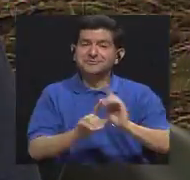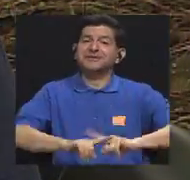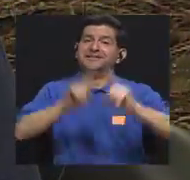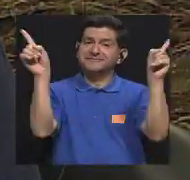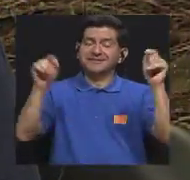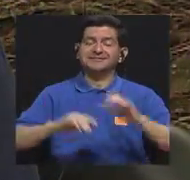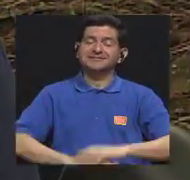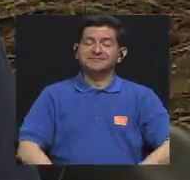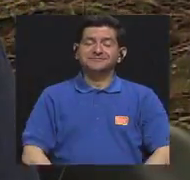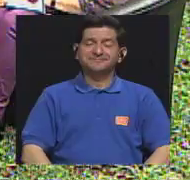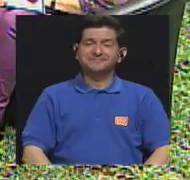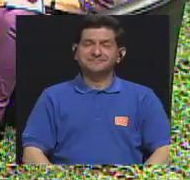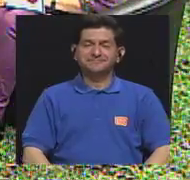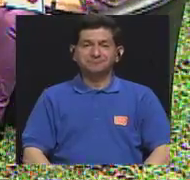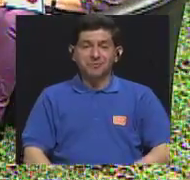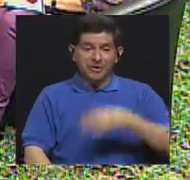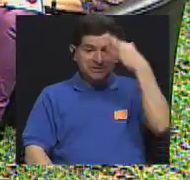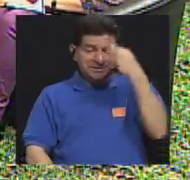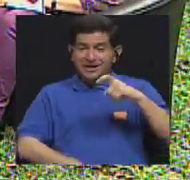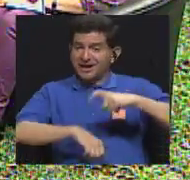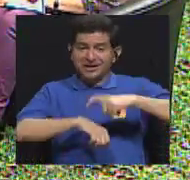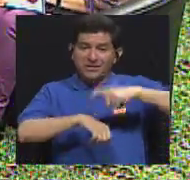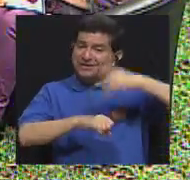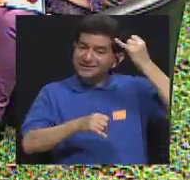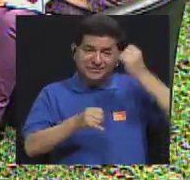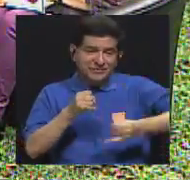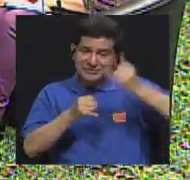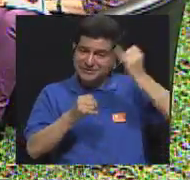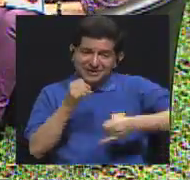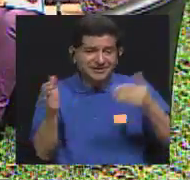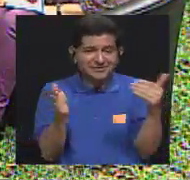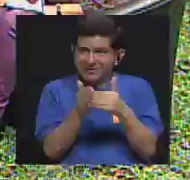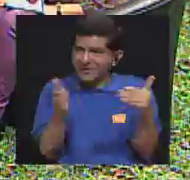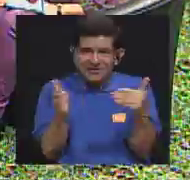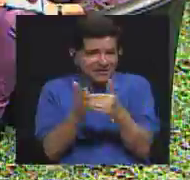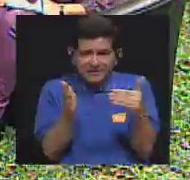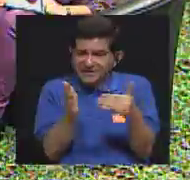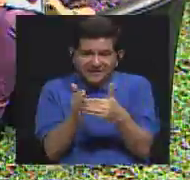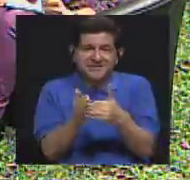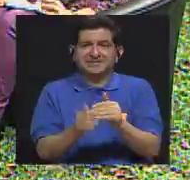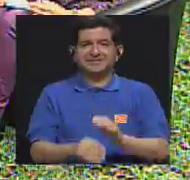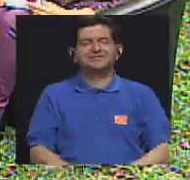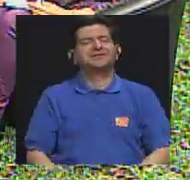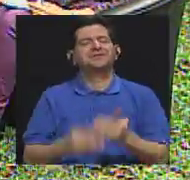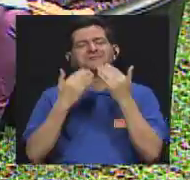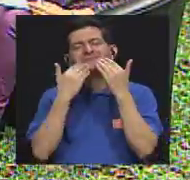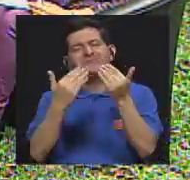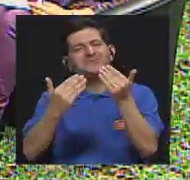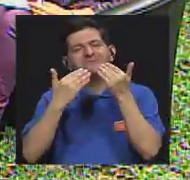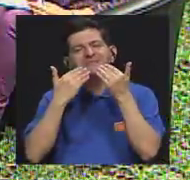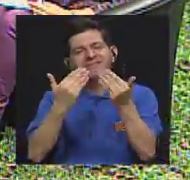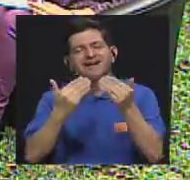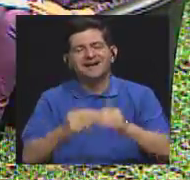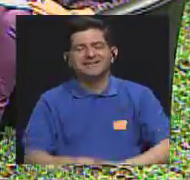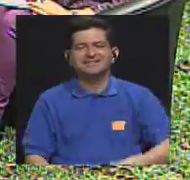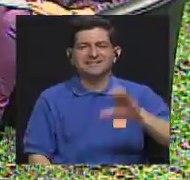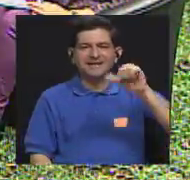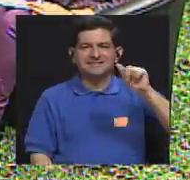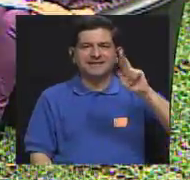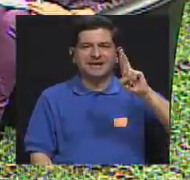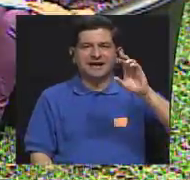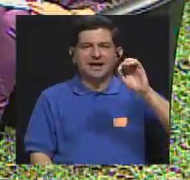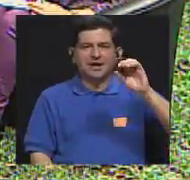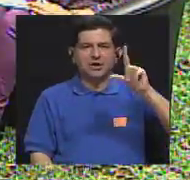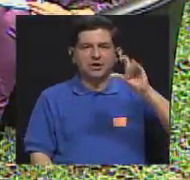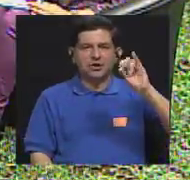cosas a funcionar diferente. Bueno, creo que el tiempo nos ha ganado una vez más. Muchísimas gracias, Carolina,